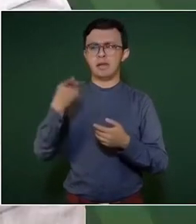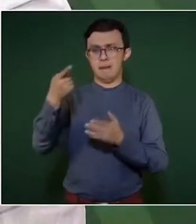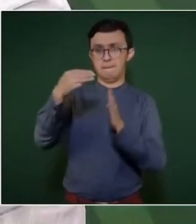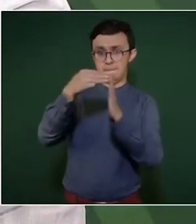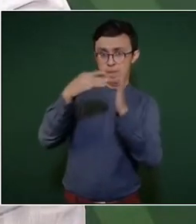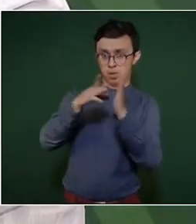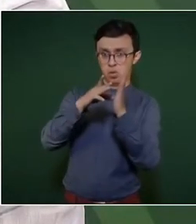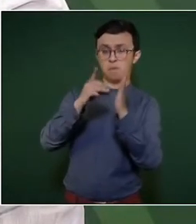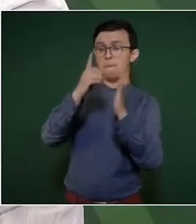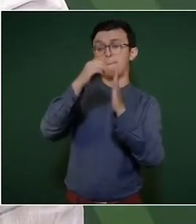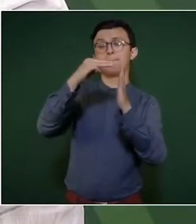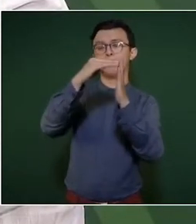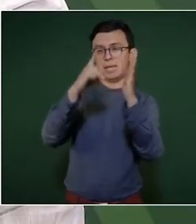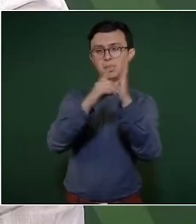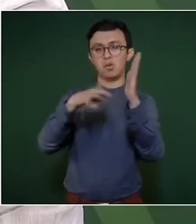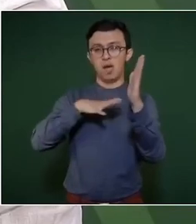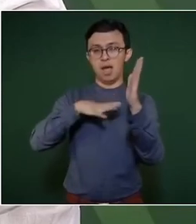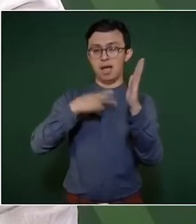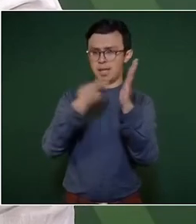método,